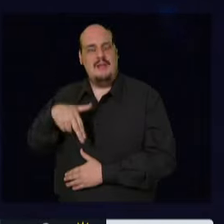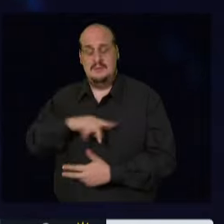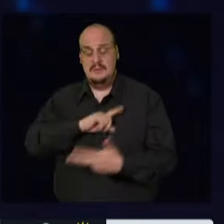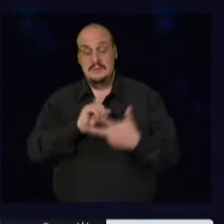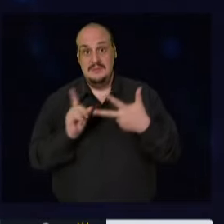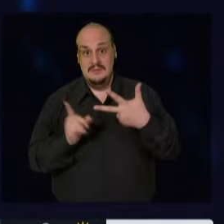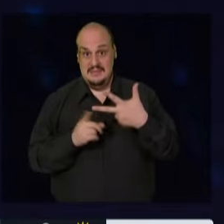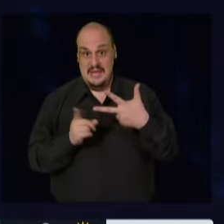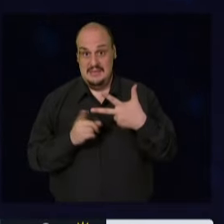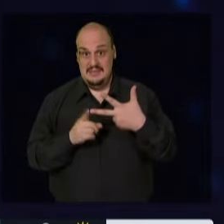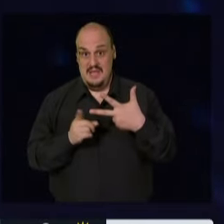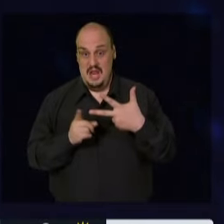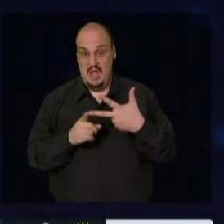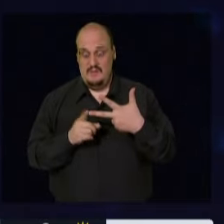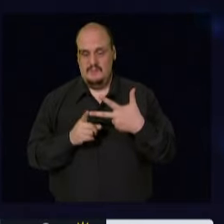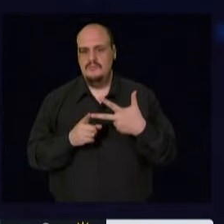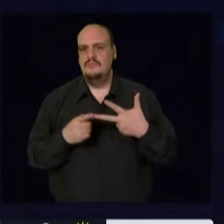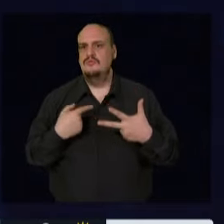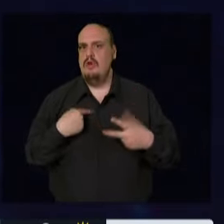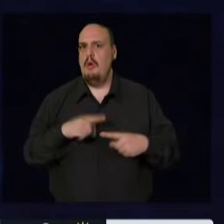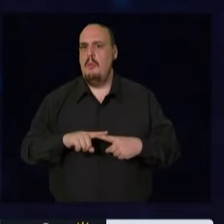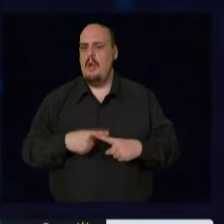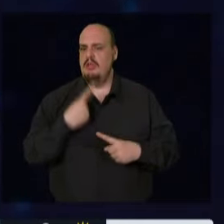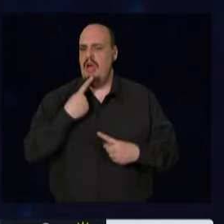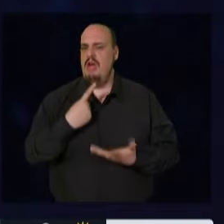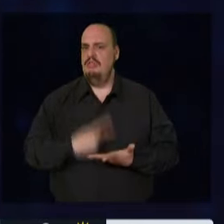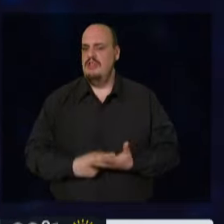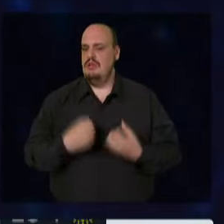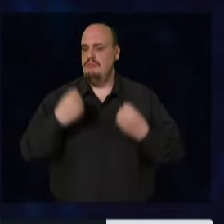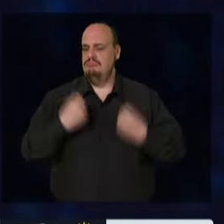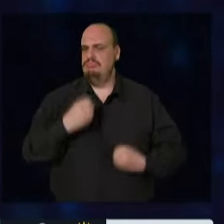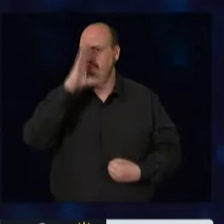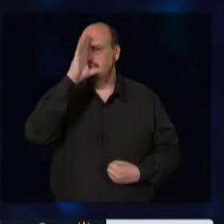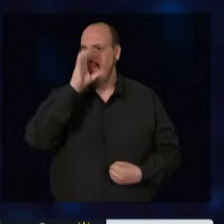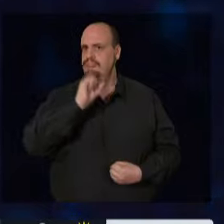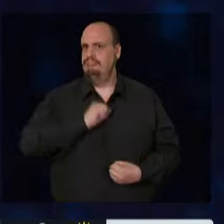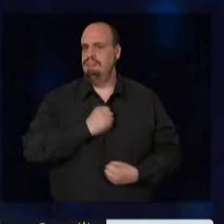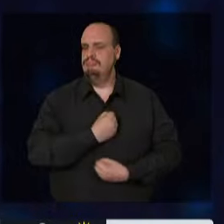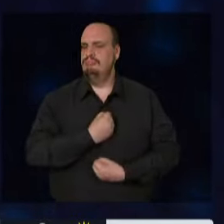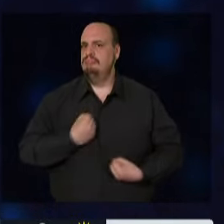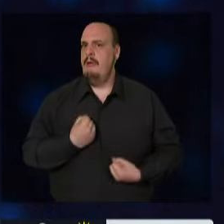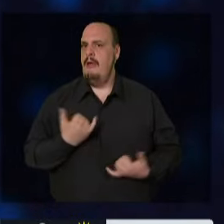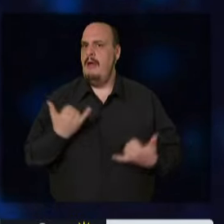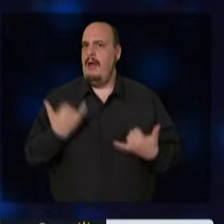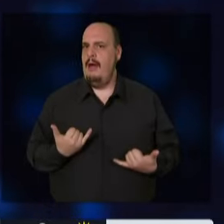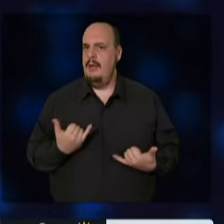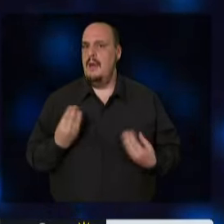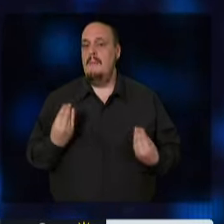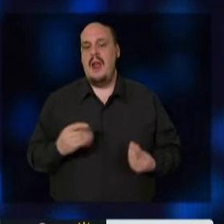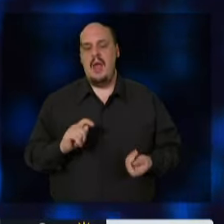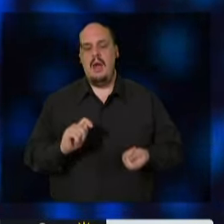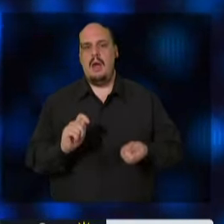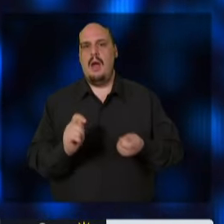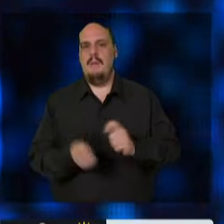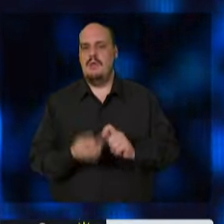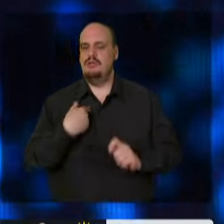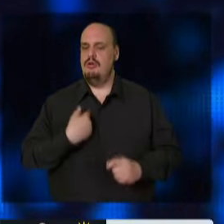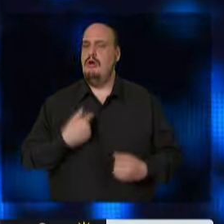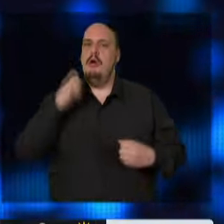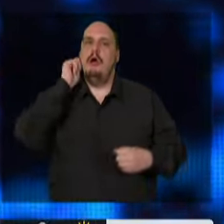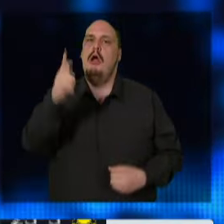Tercero, la decisión política, el temperamento y el coraje para hacer los cambios que la Argentina